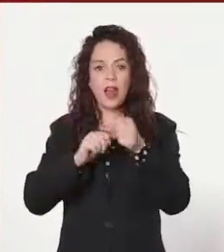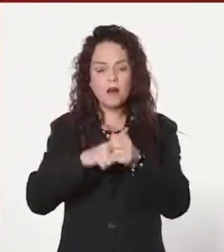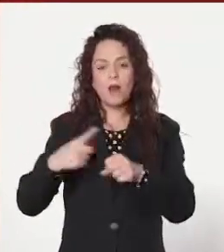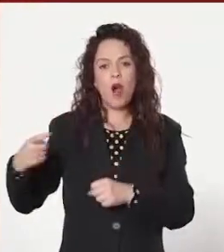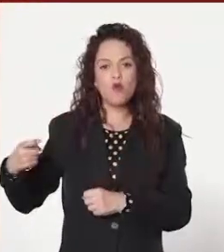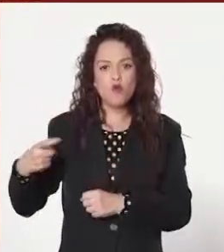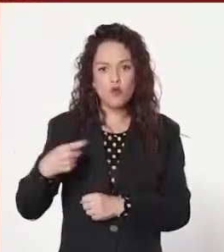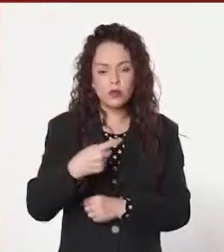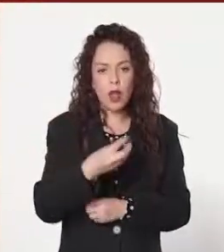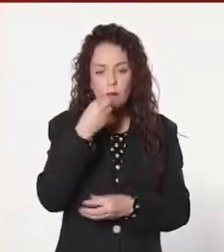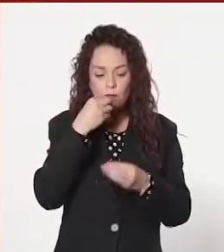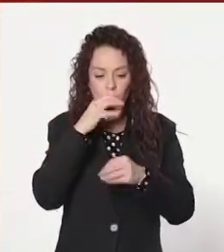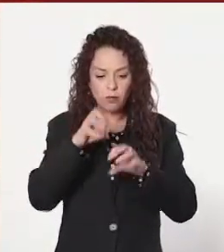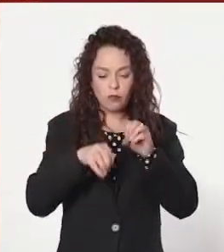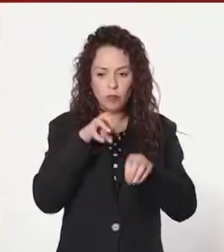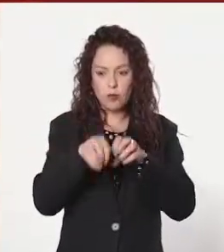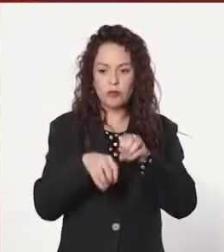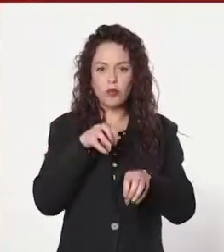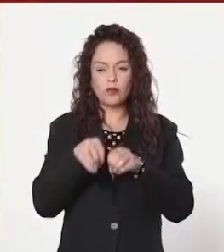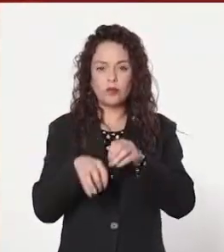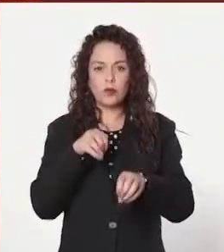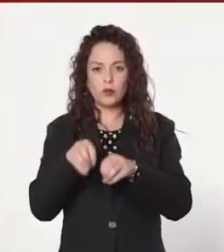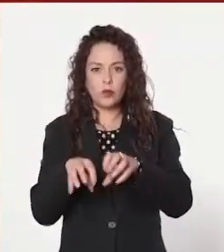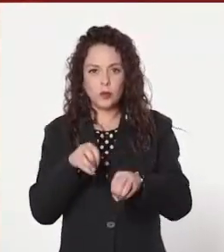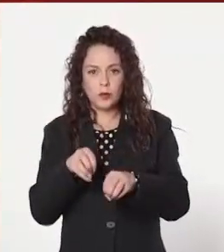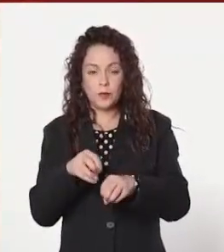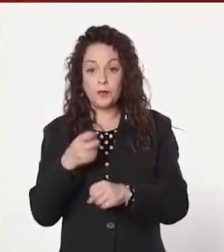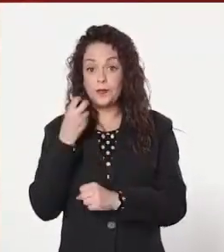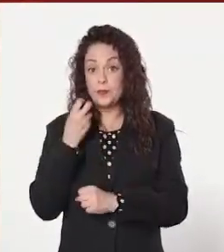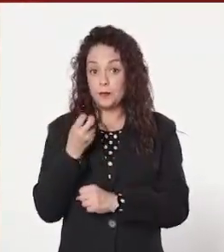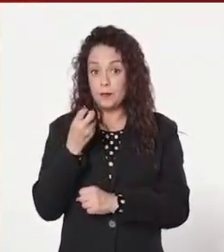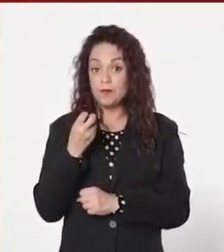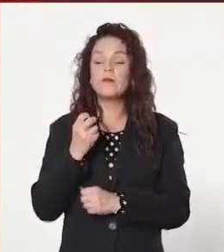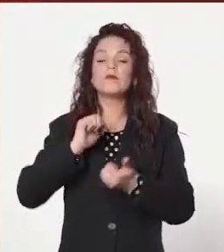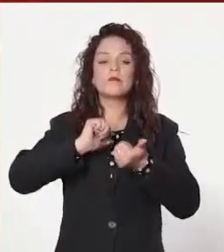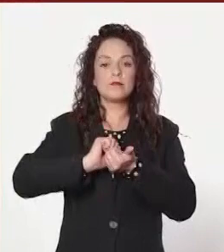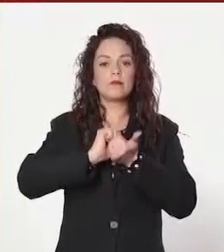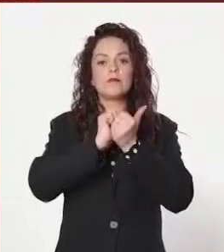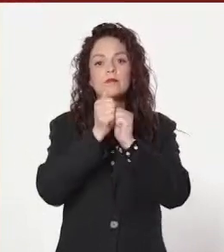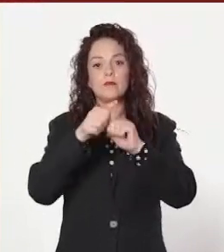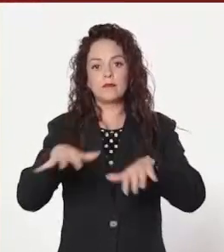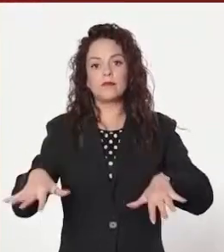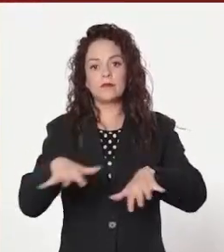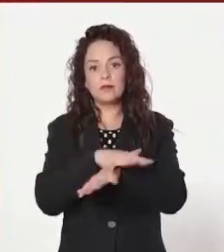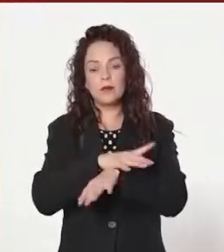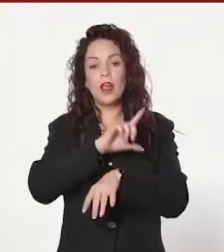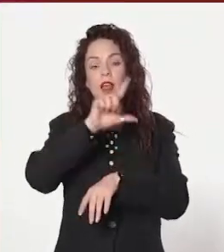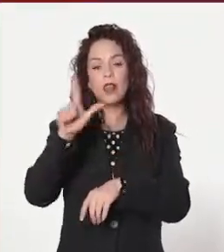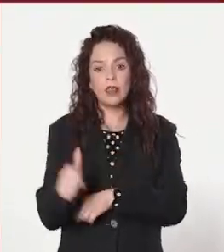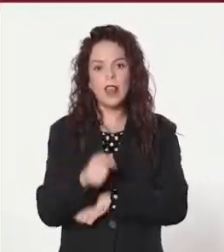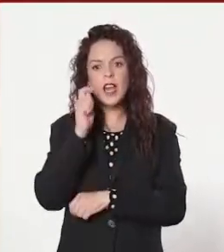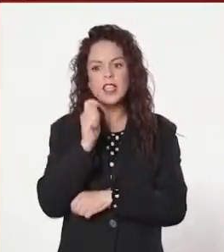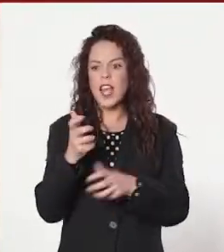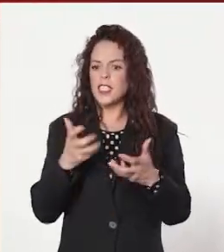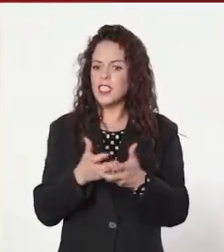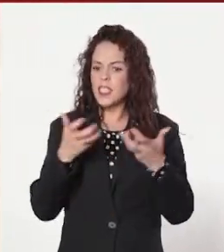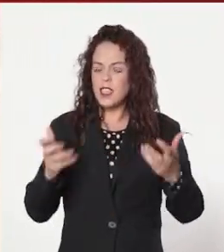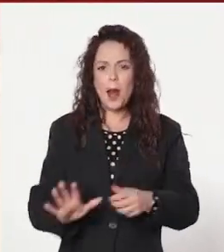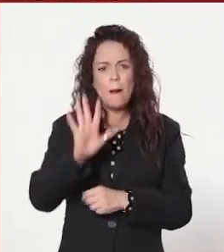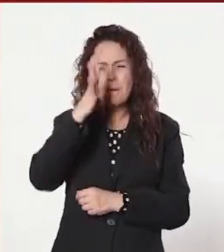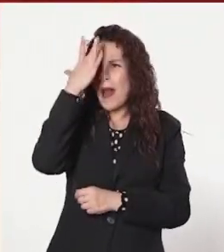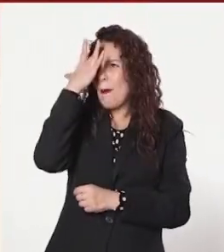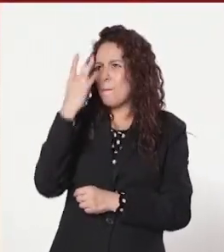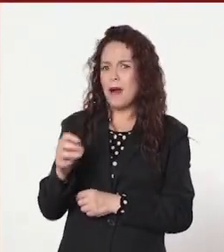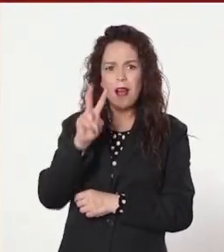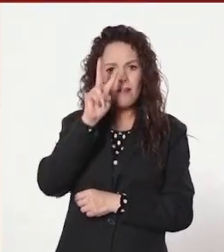gusanos que se empiezan a comer estos residuos y estos residuos se empiezan a transformar y se hacen tierra. Así es como mágico, en verdad. Abres